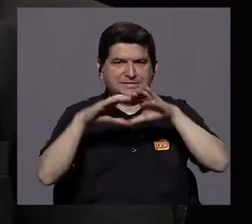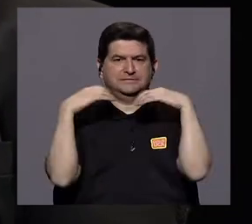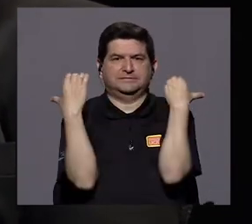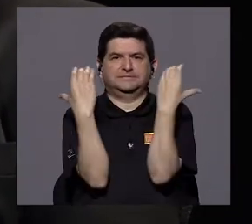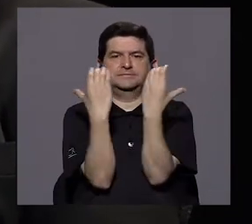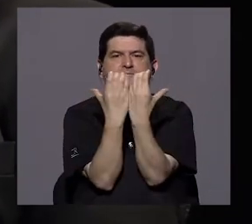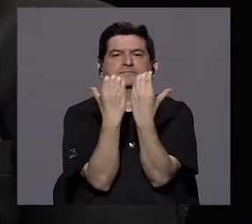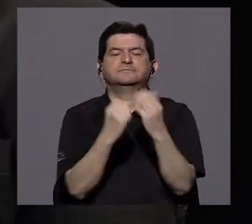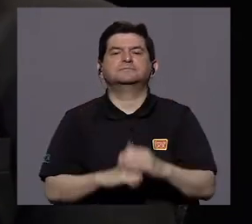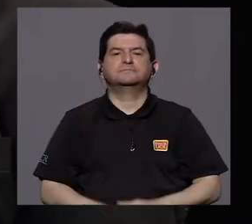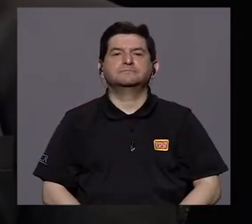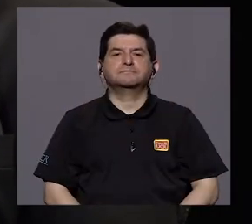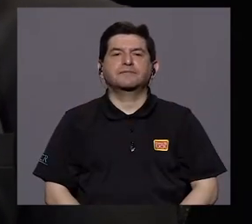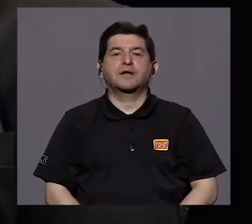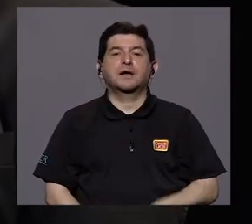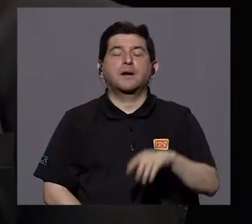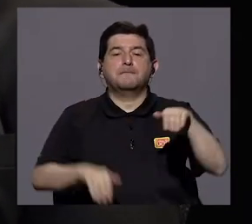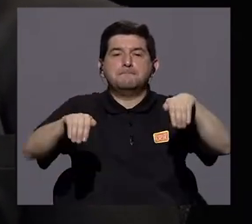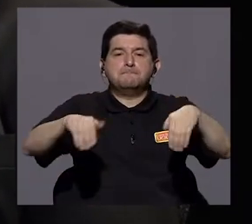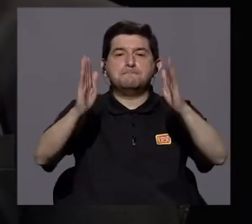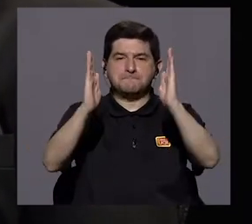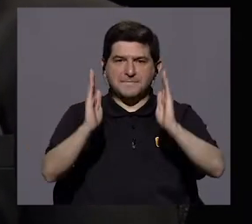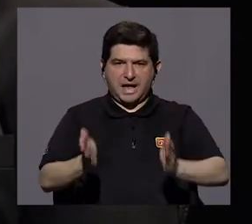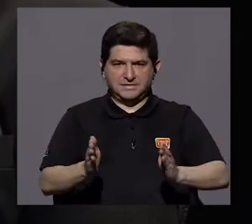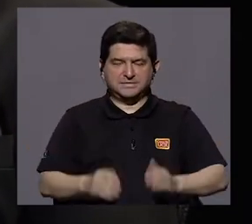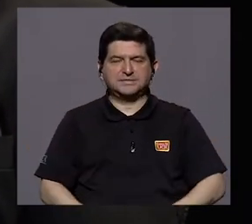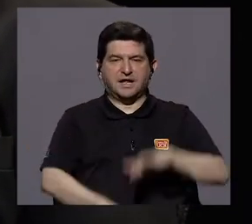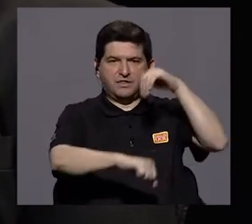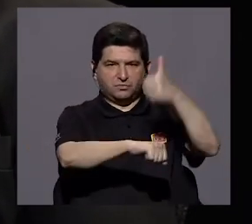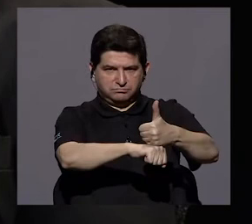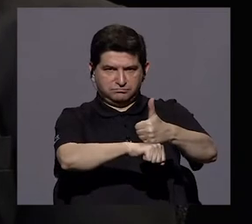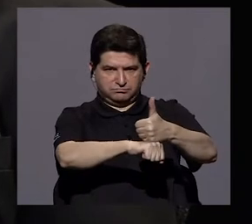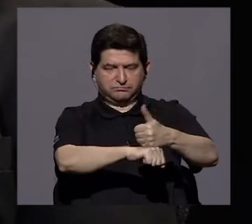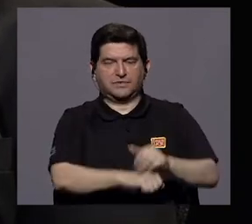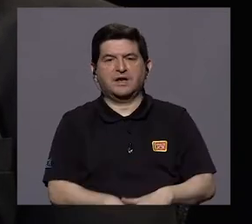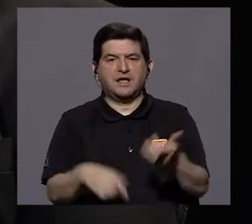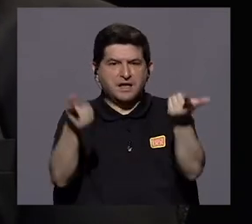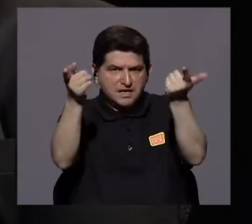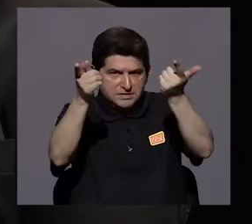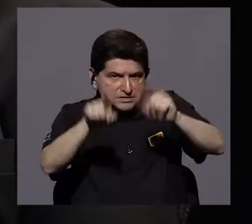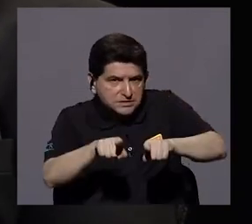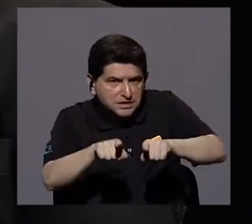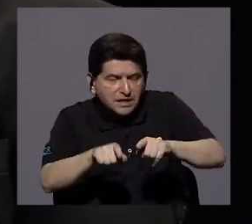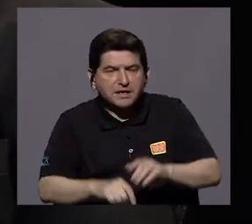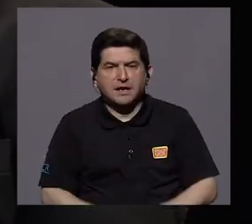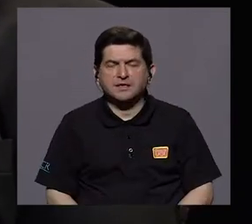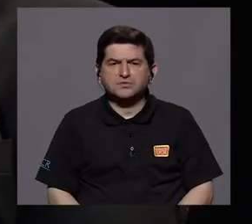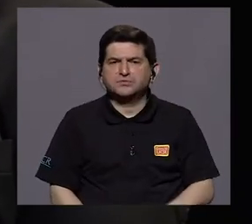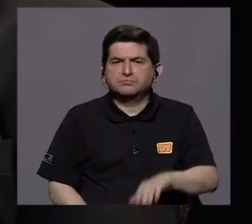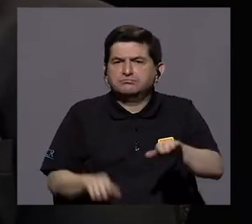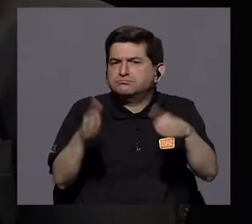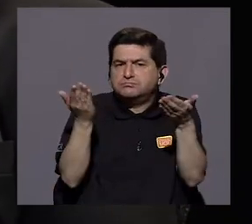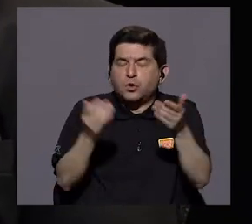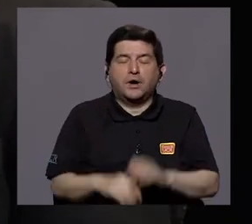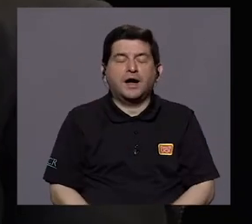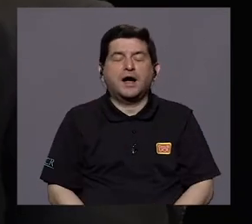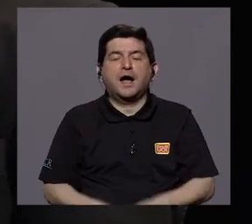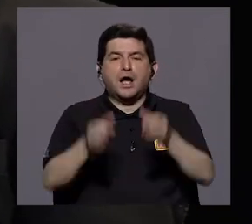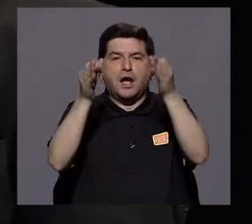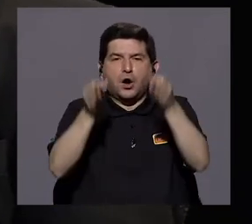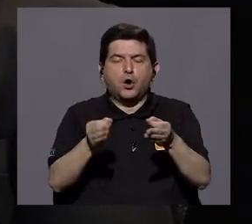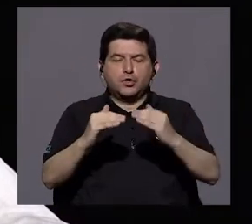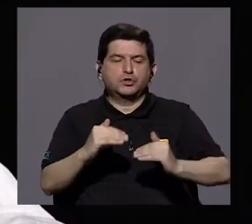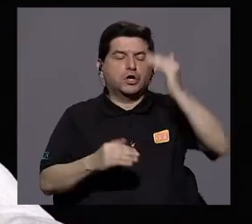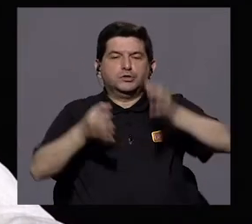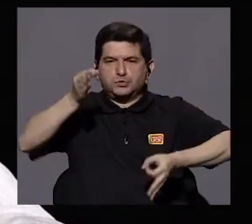esta comisión es un magistrado que lo designa, o magistrada que lo se designa por la Corte Suprema